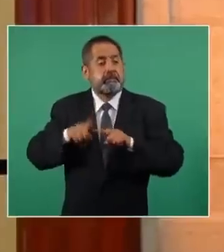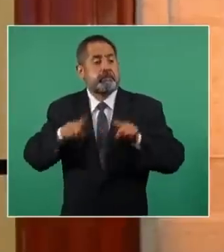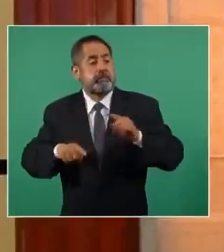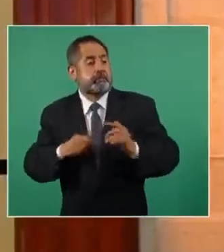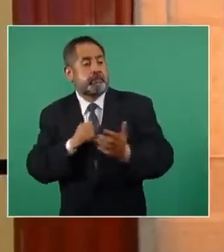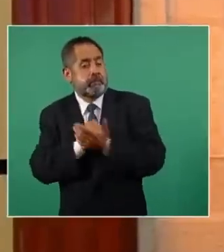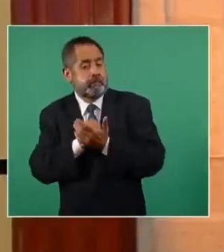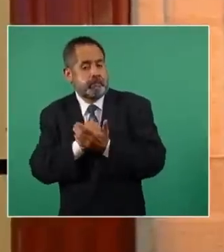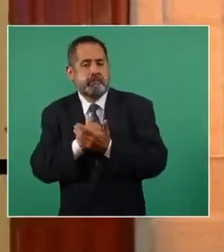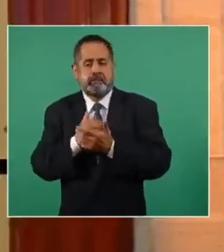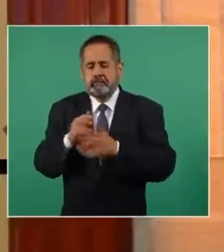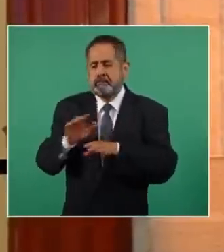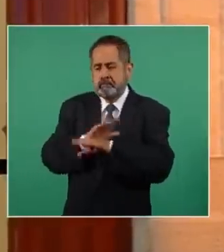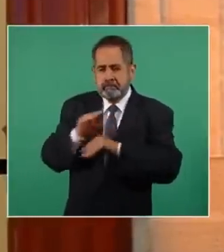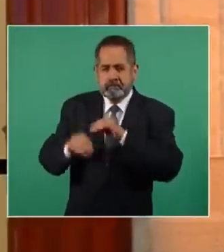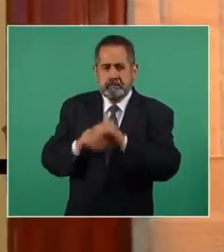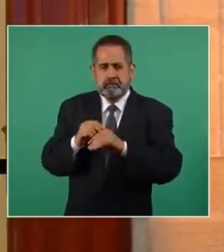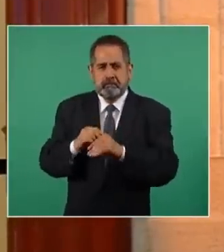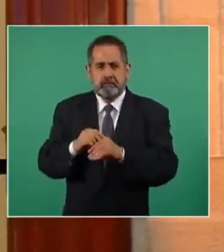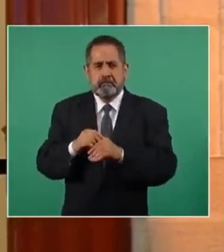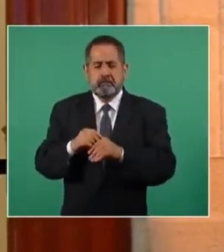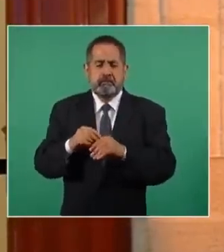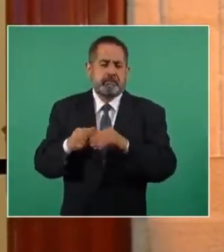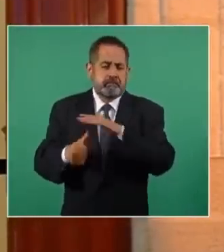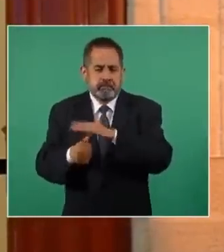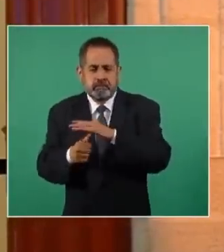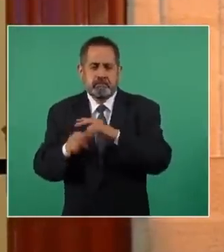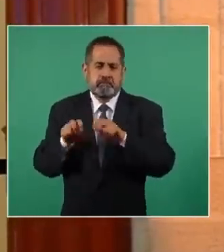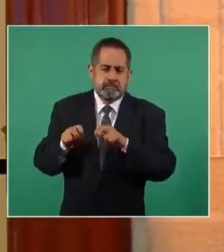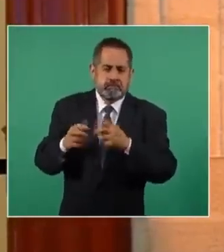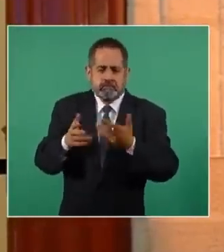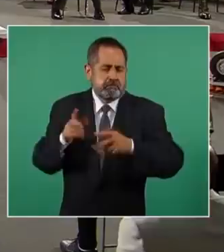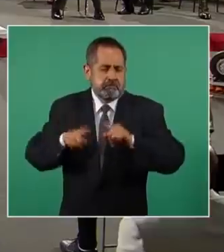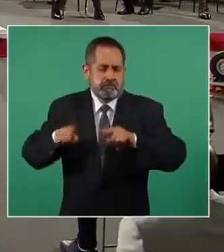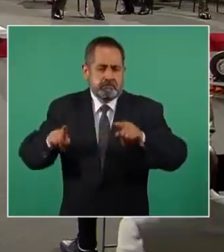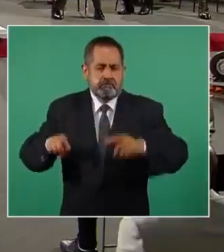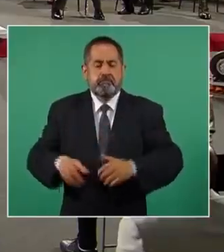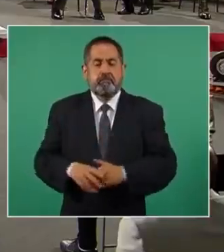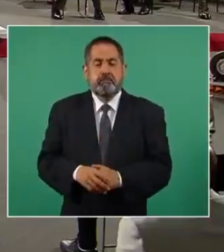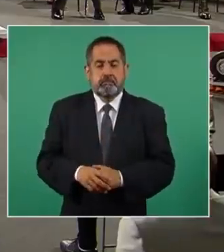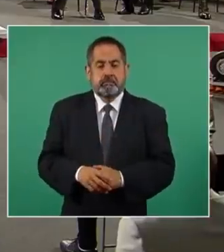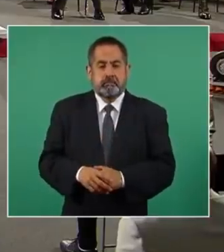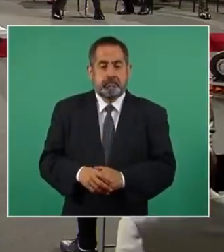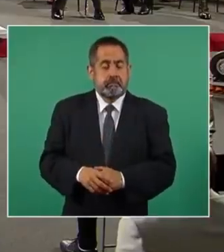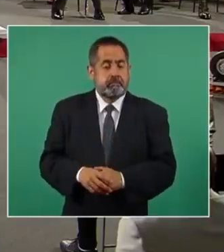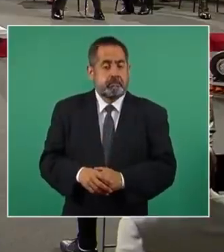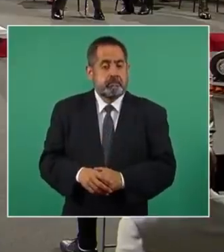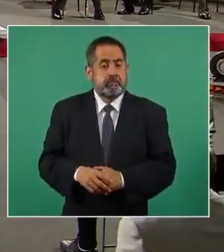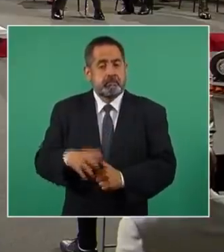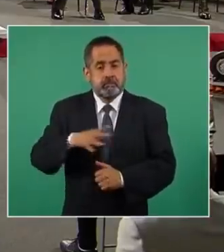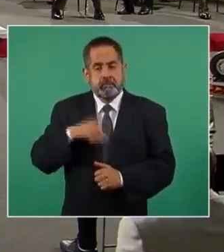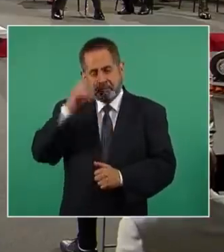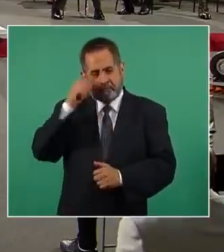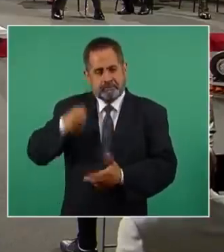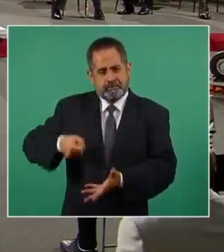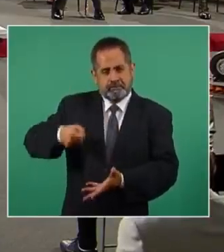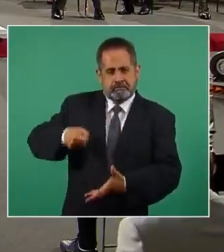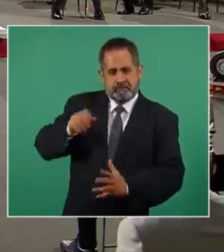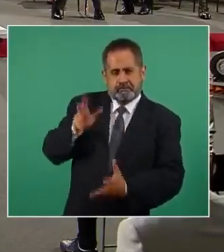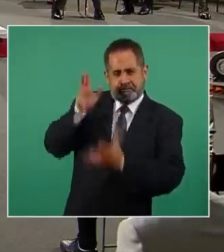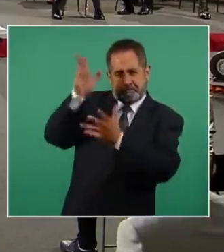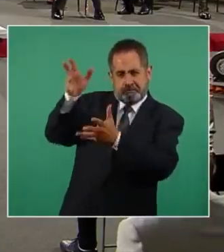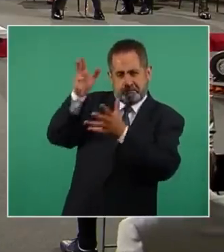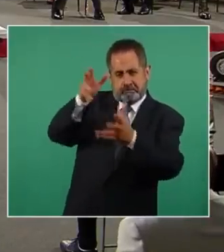se van haciendo ajustes de que se van dos enfrente, mesa, etc. La que sigue. Hay espacios para maletas, también va haber